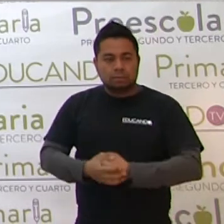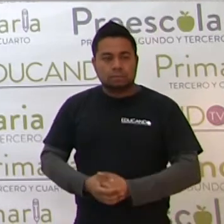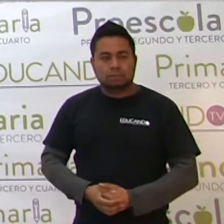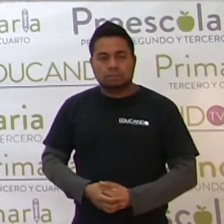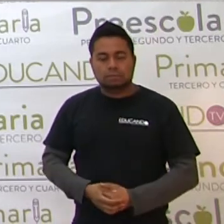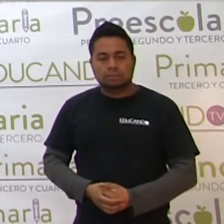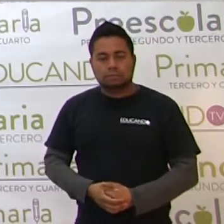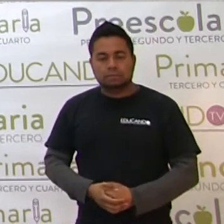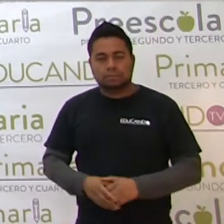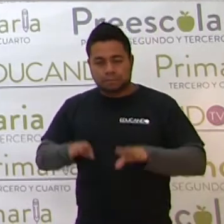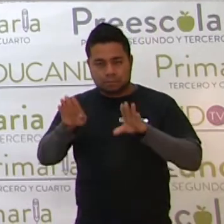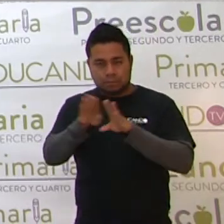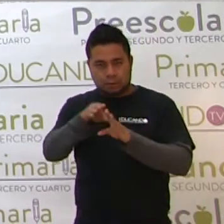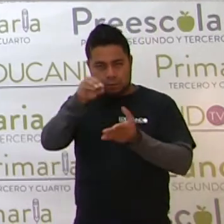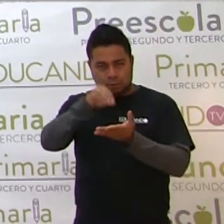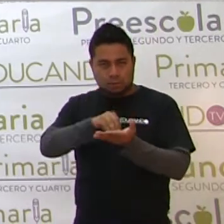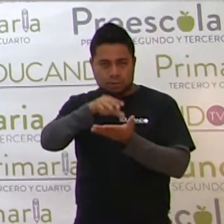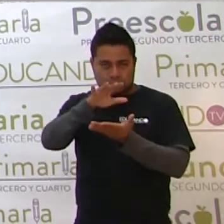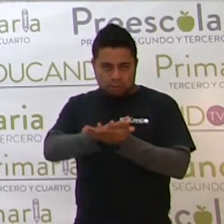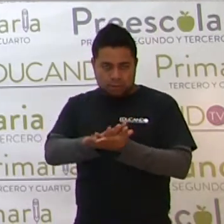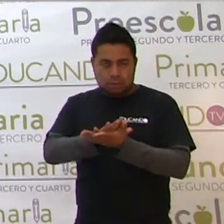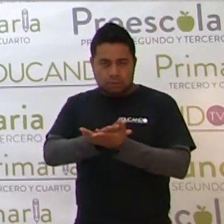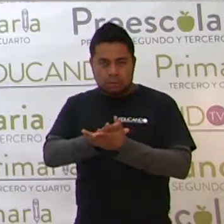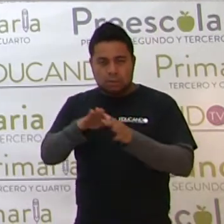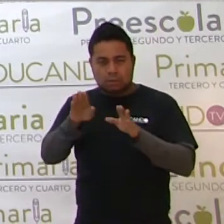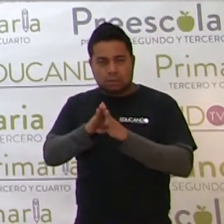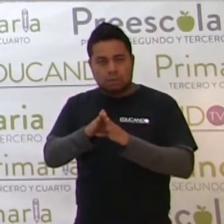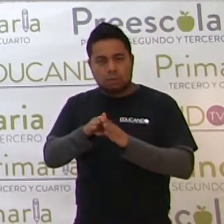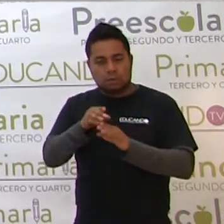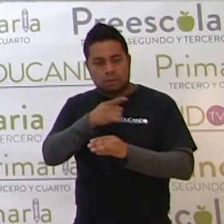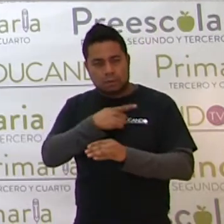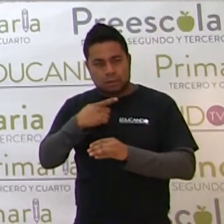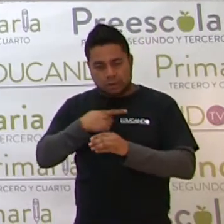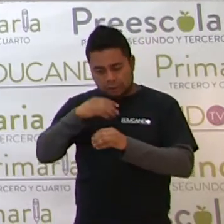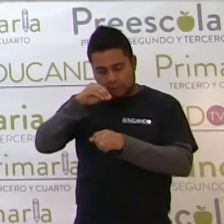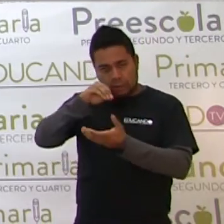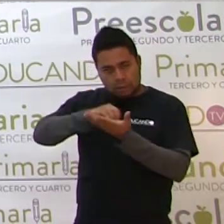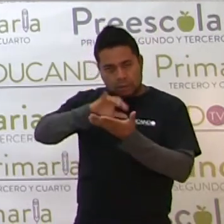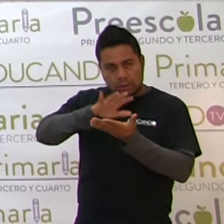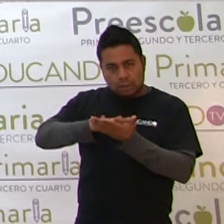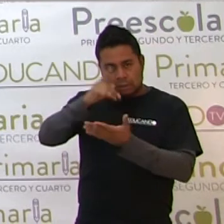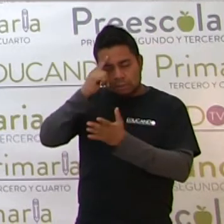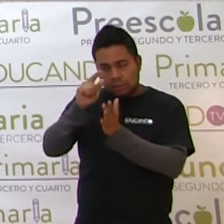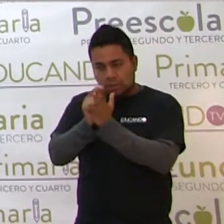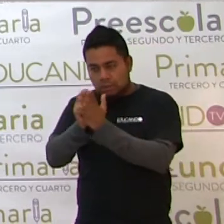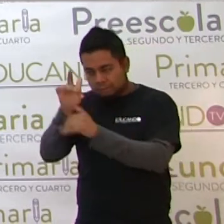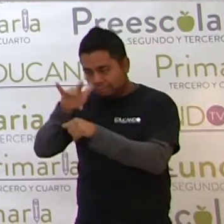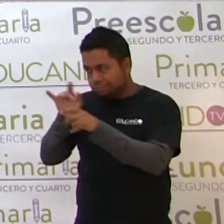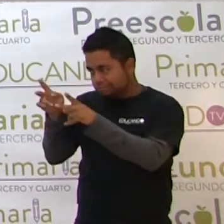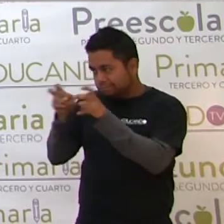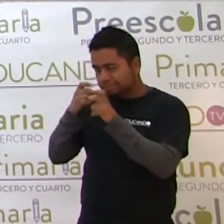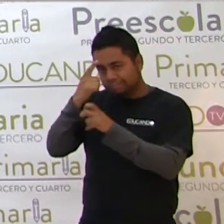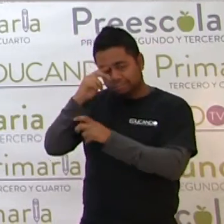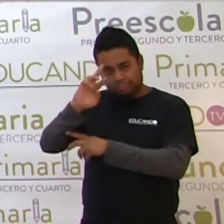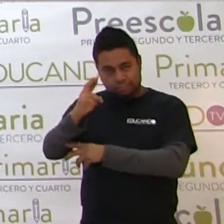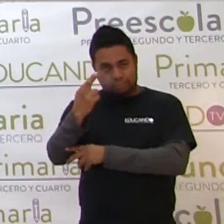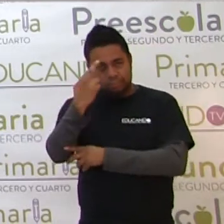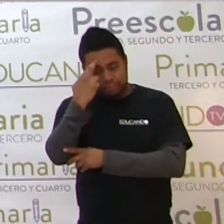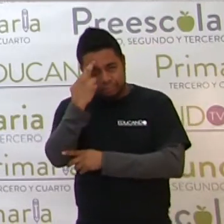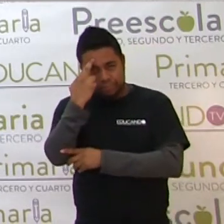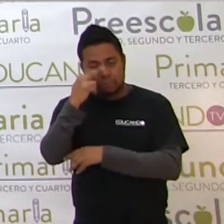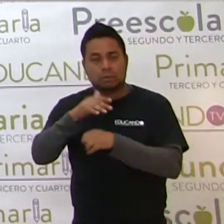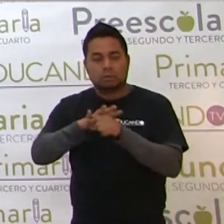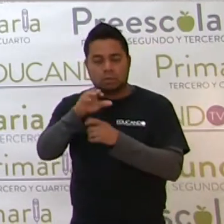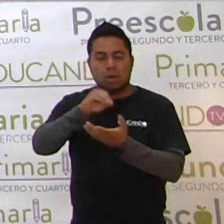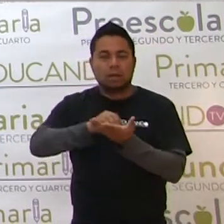cómo es la cita o cómo se deben de anotar las referencias para que recuerdes